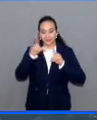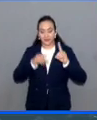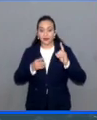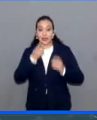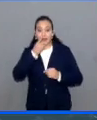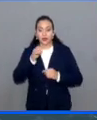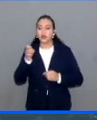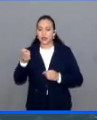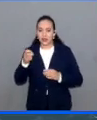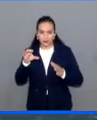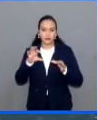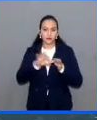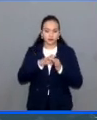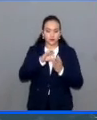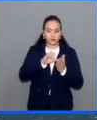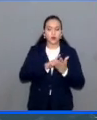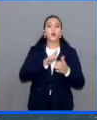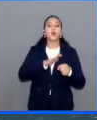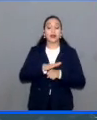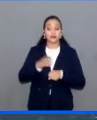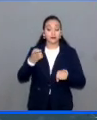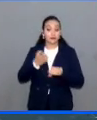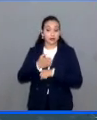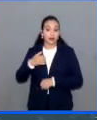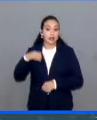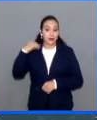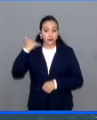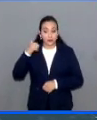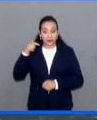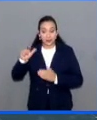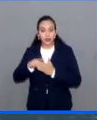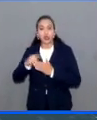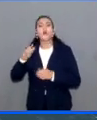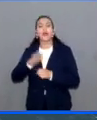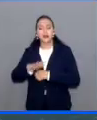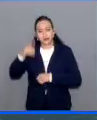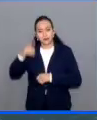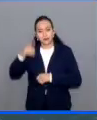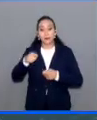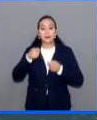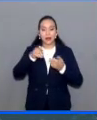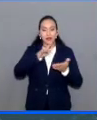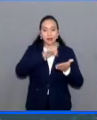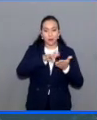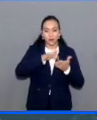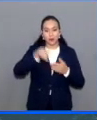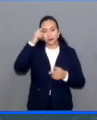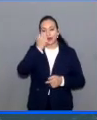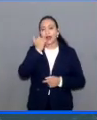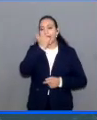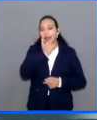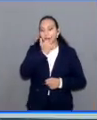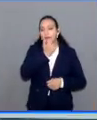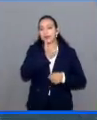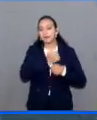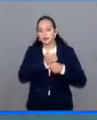constitucional disposición de Yucatán que regula la entrega de un paquete escolar a estudiantes de primaria y